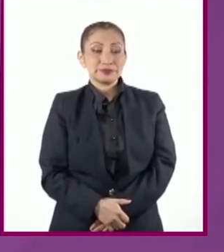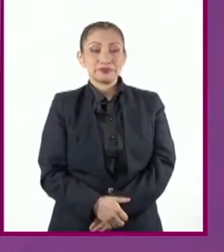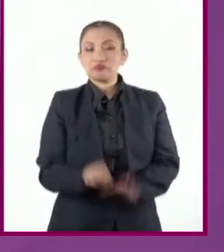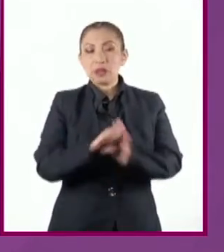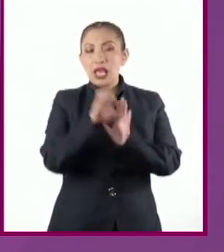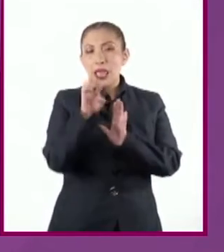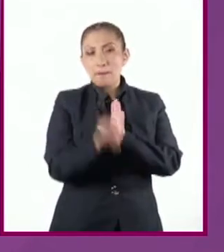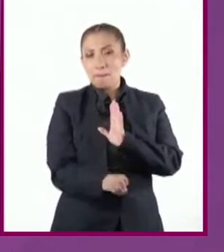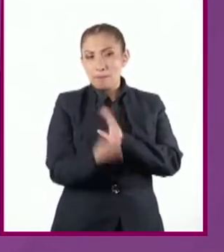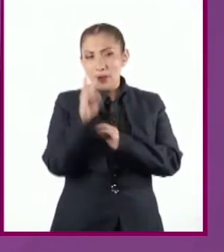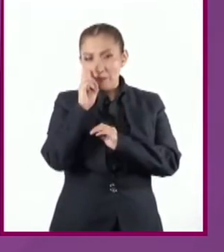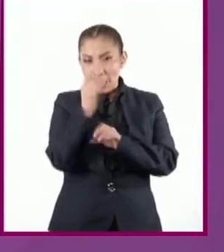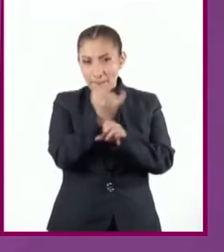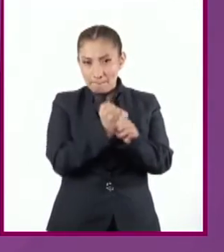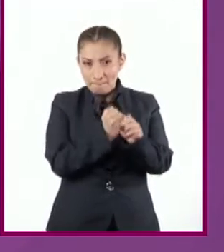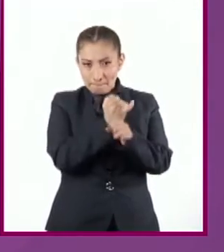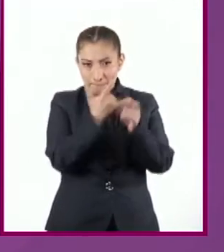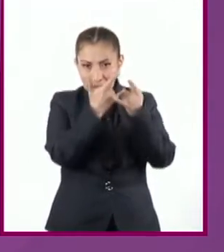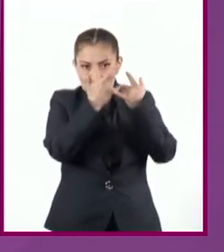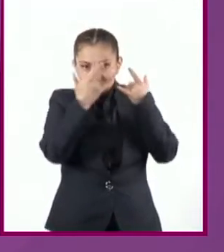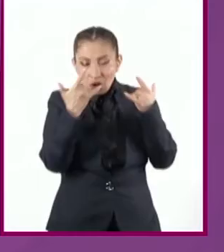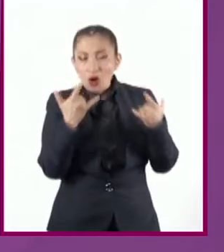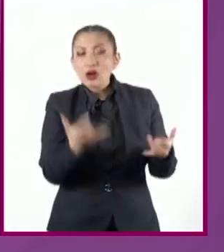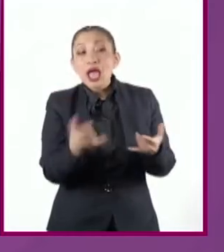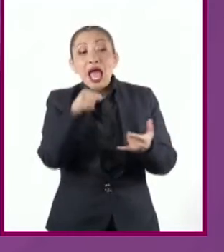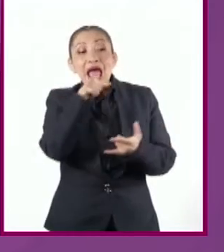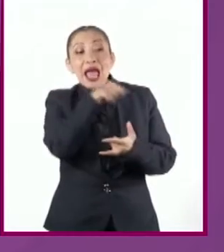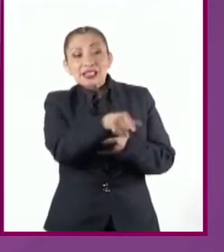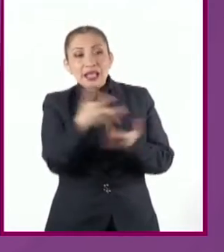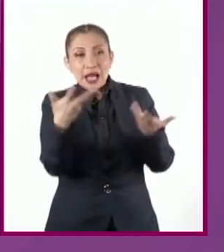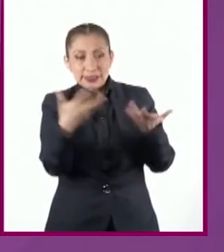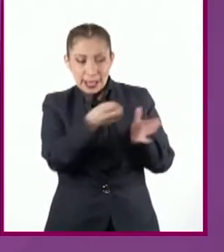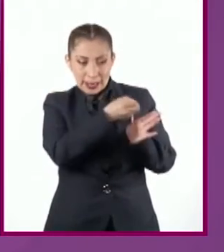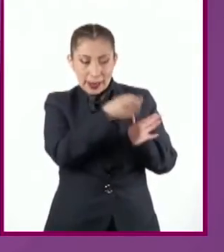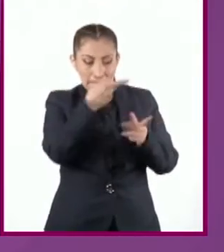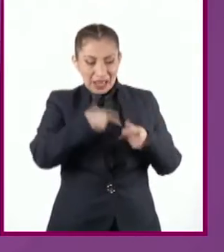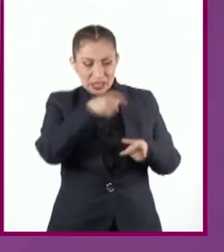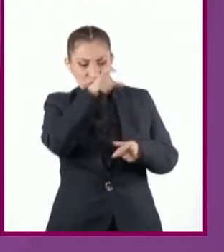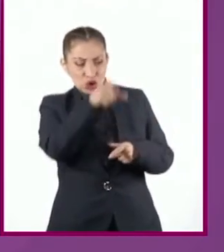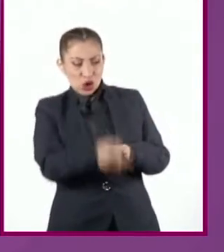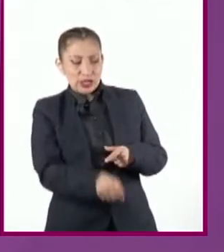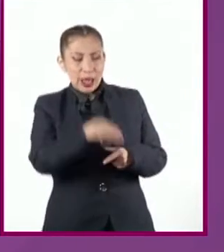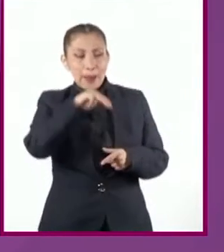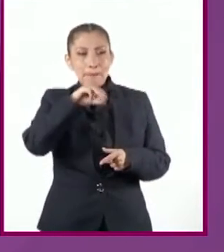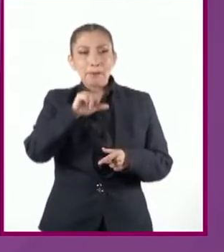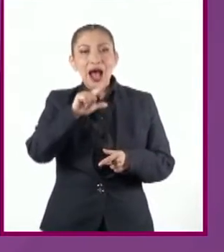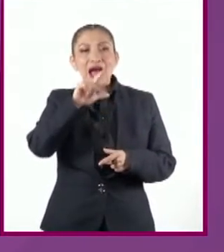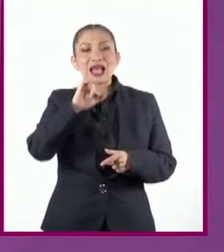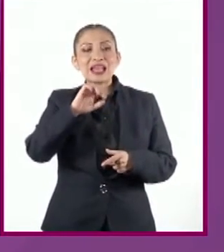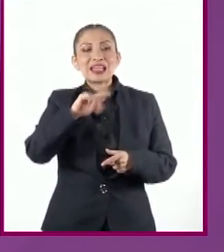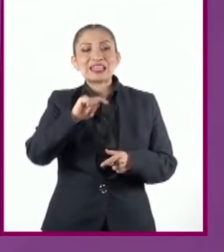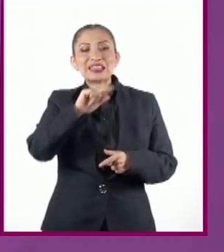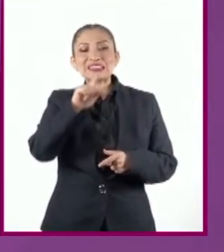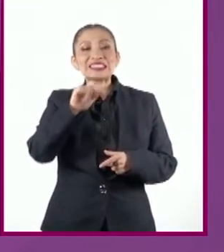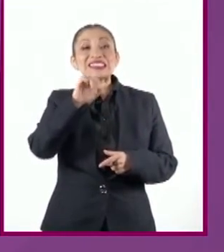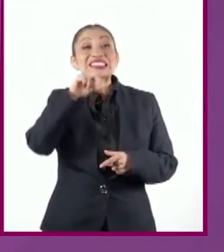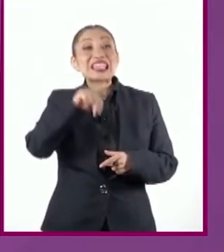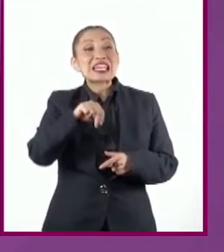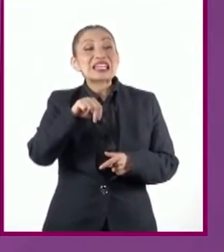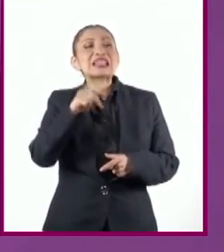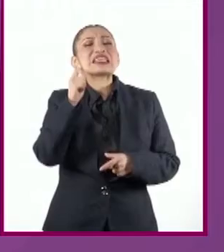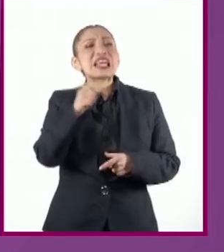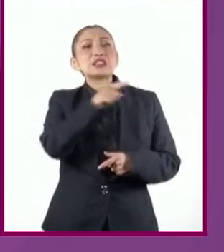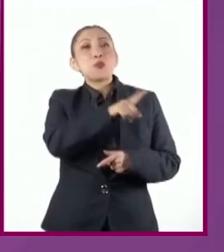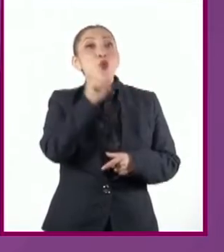Un ejemplo claro en el estudio de la historia es la construcción del personaje de Malintzin, mujer clave en